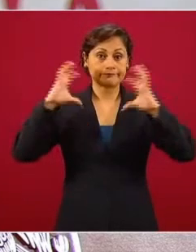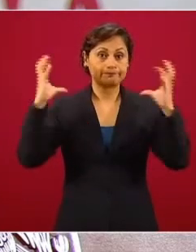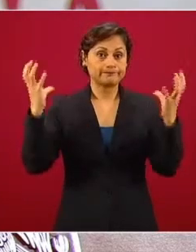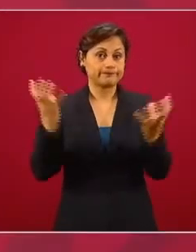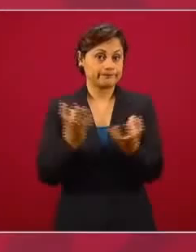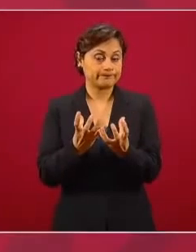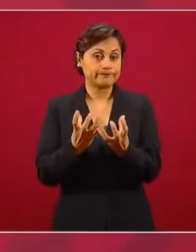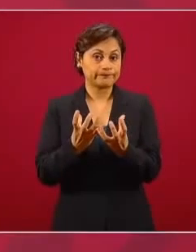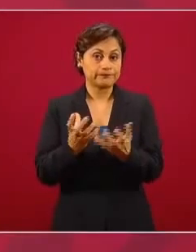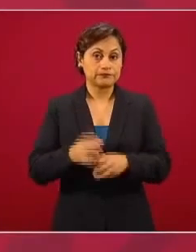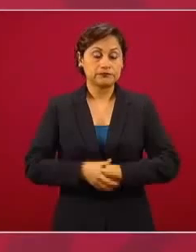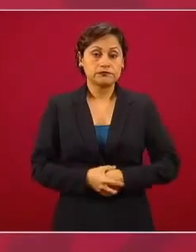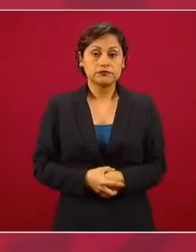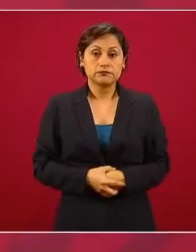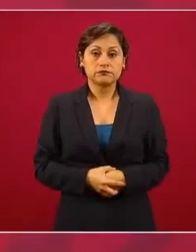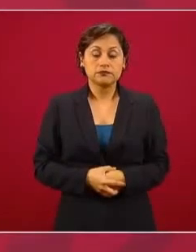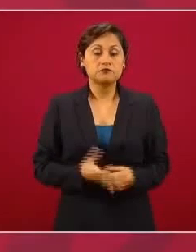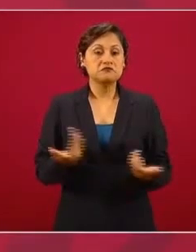produce